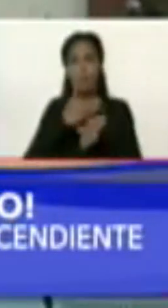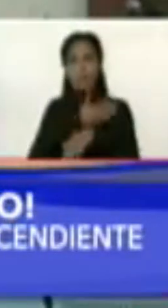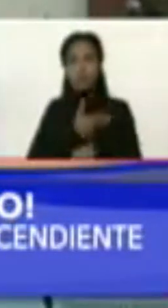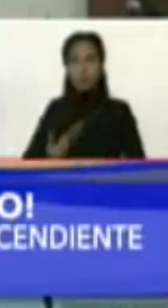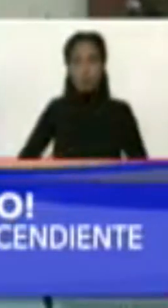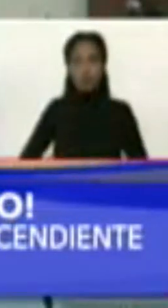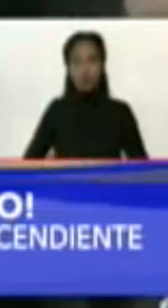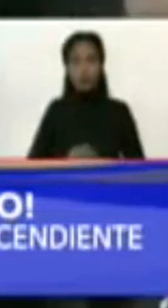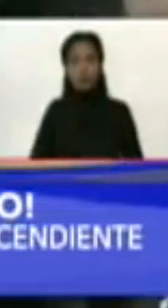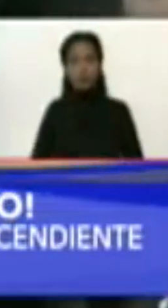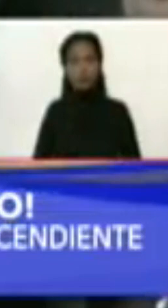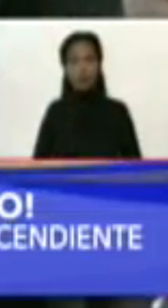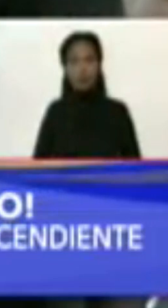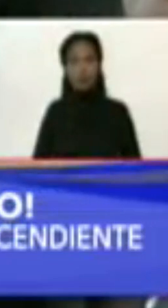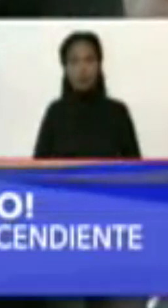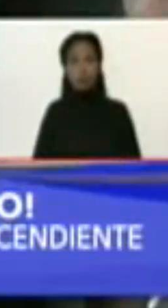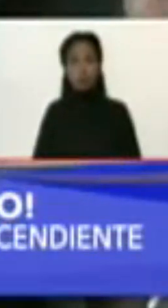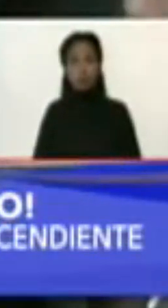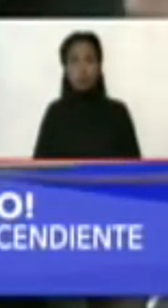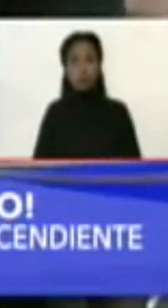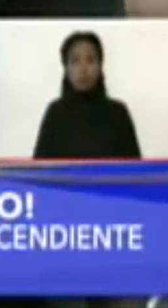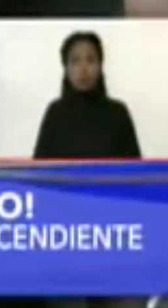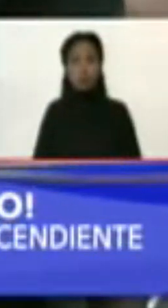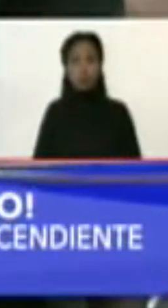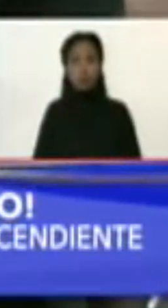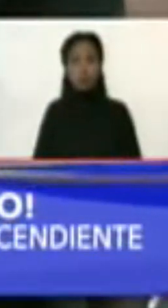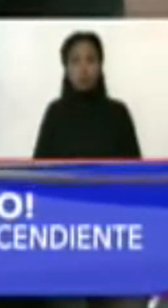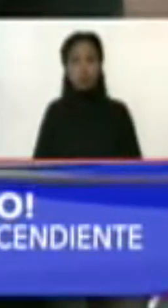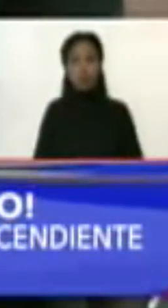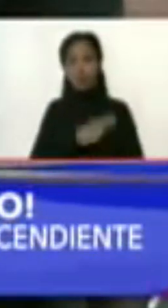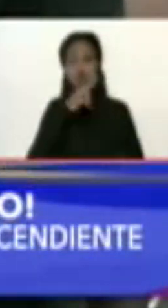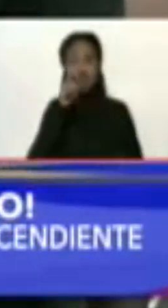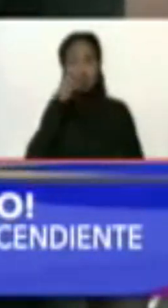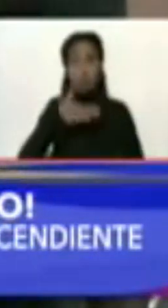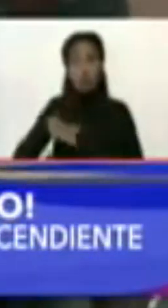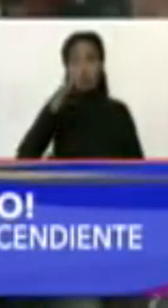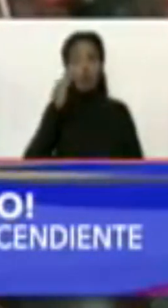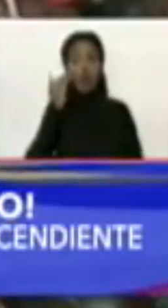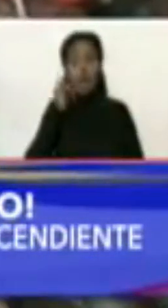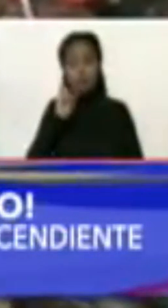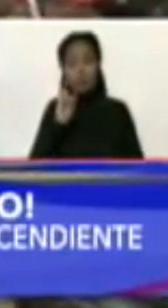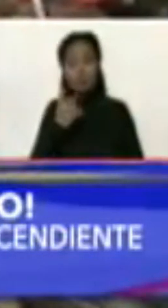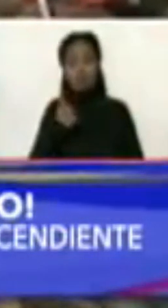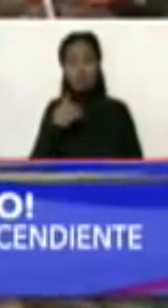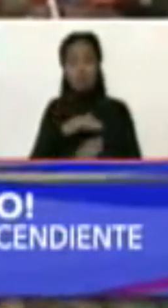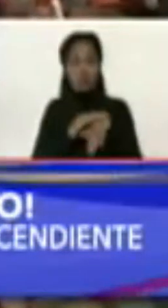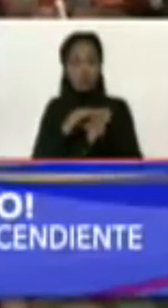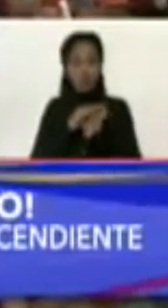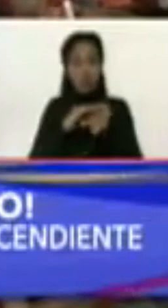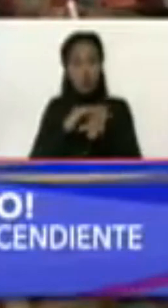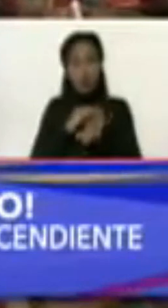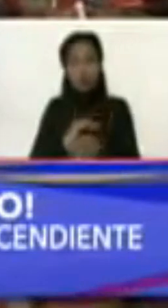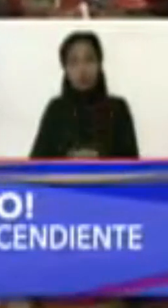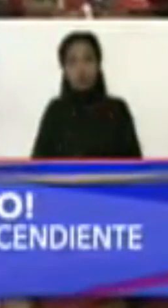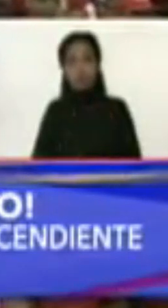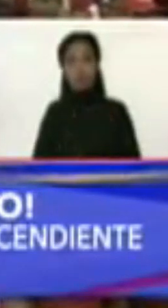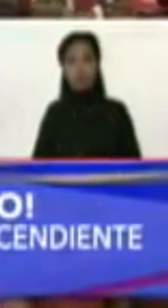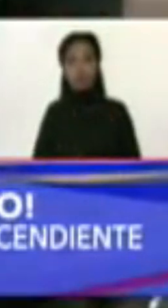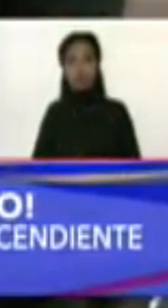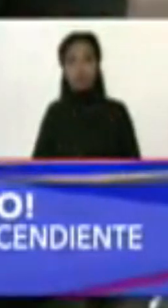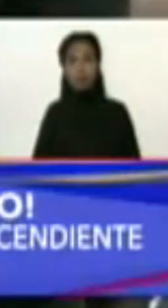pueblo haitien, presidente Maduro. En nombre del pueblo haitiano. No me doy excuse. Le pedimos